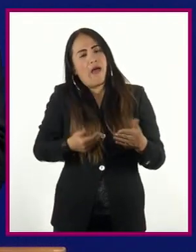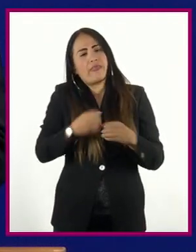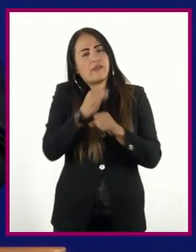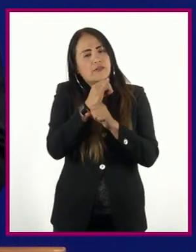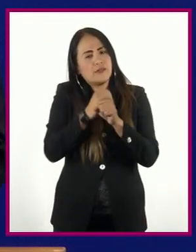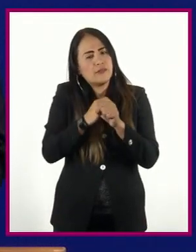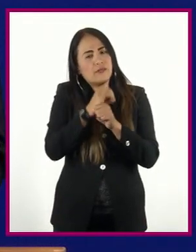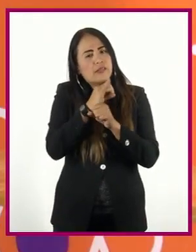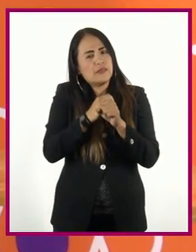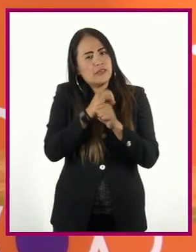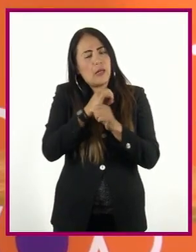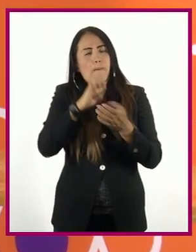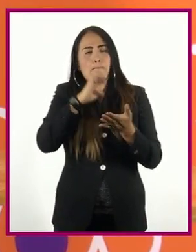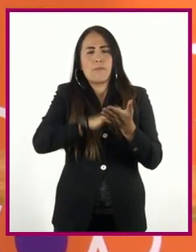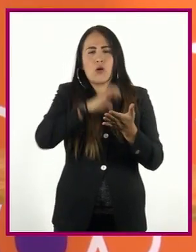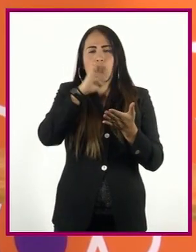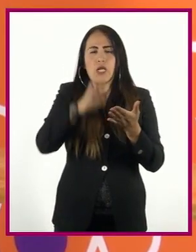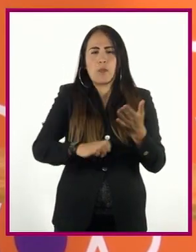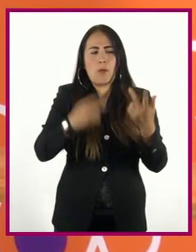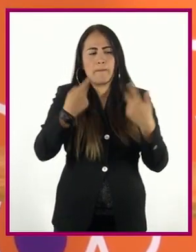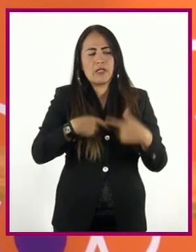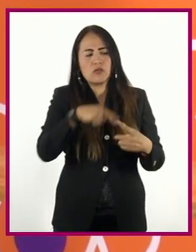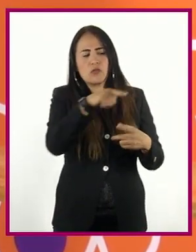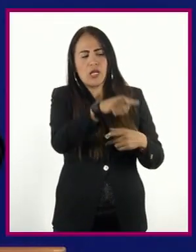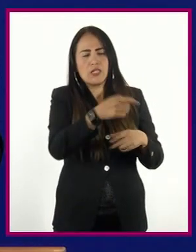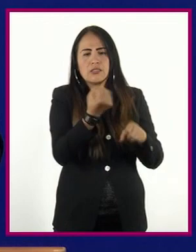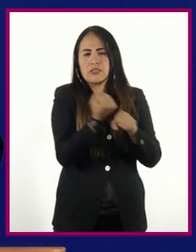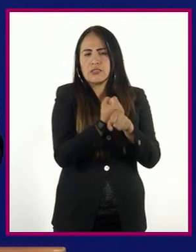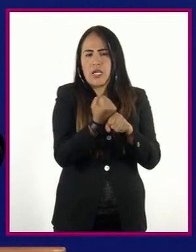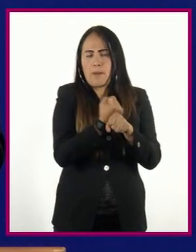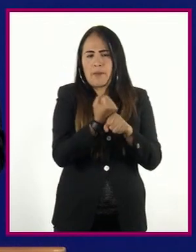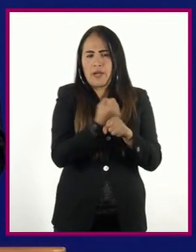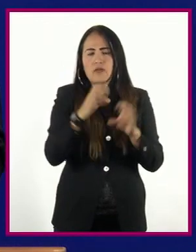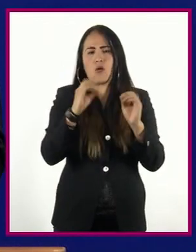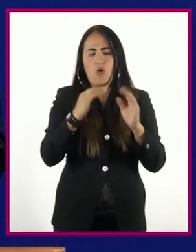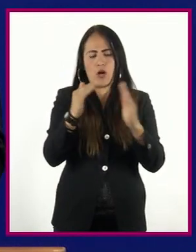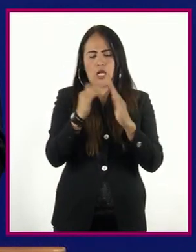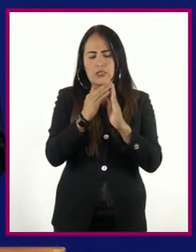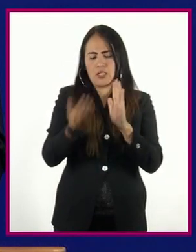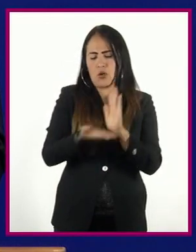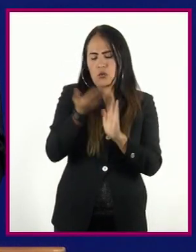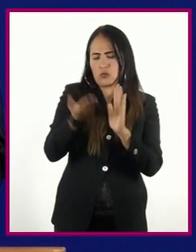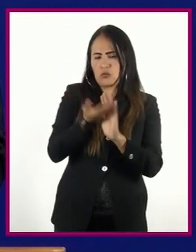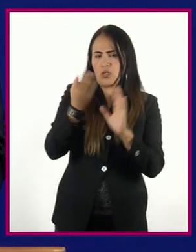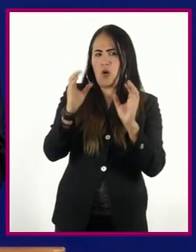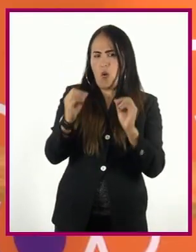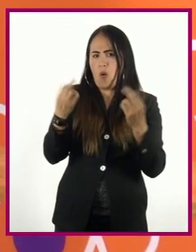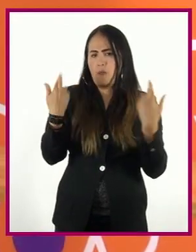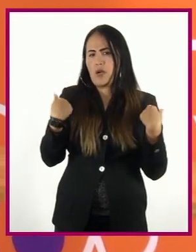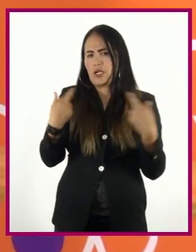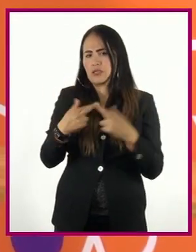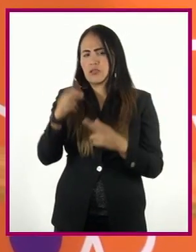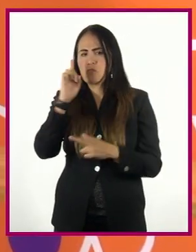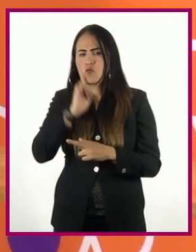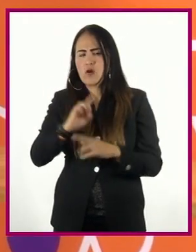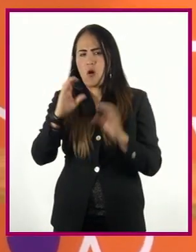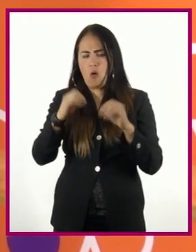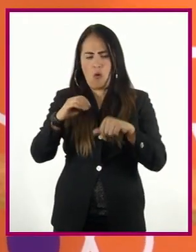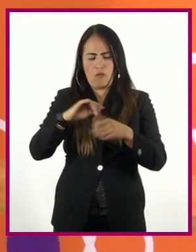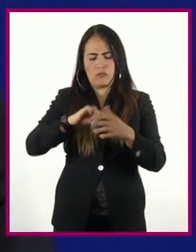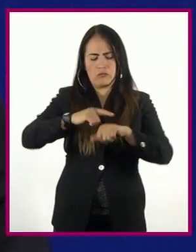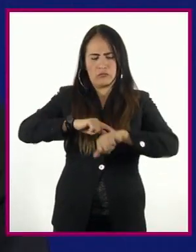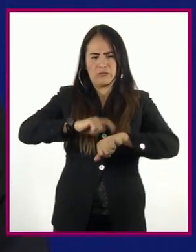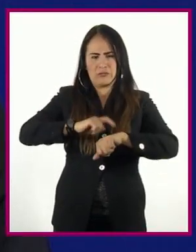previa. Si vas a entrevistar a un zapatero, a un albañil, a una maestra, a un relojero, es bueno